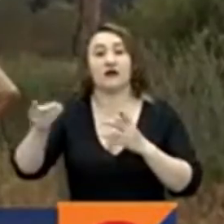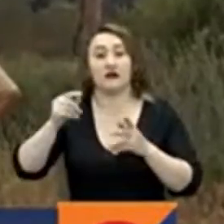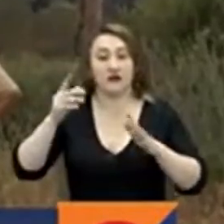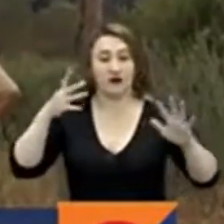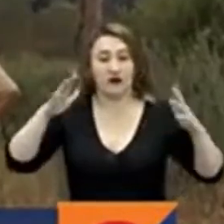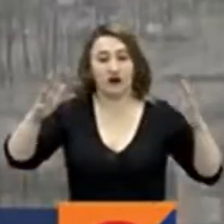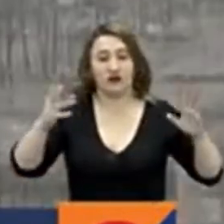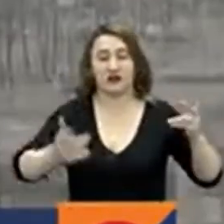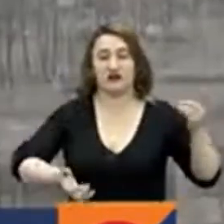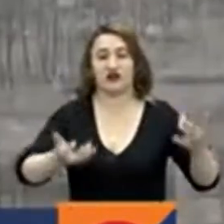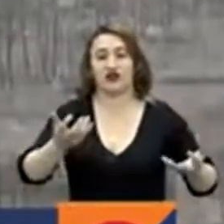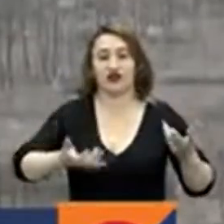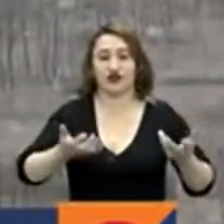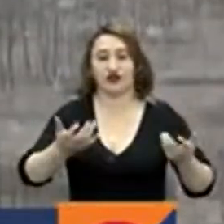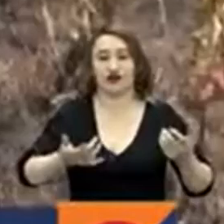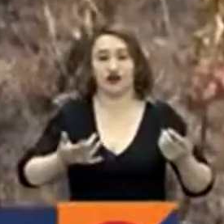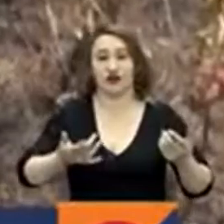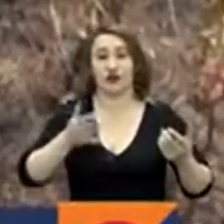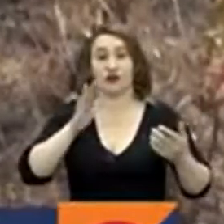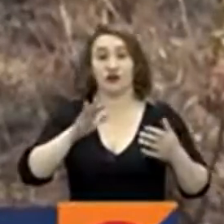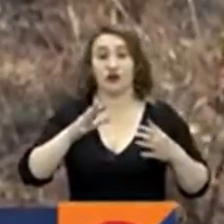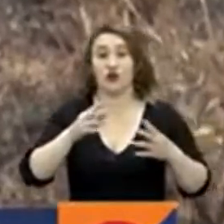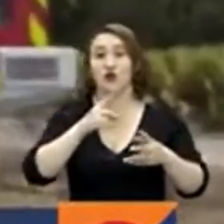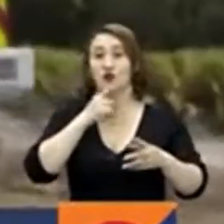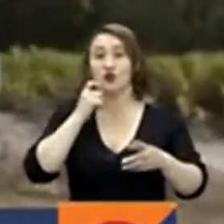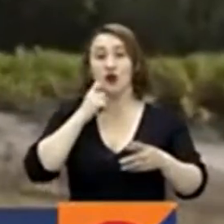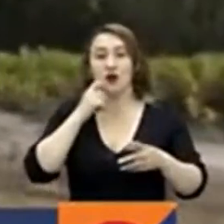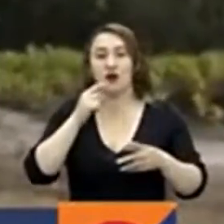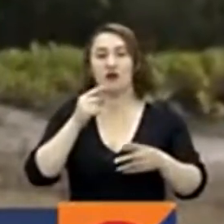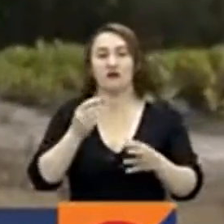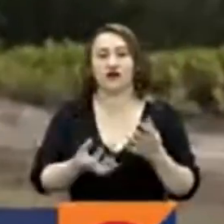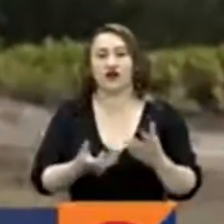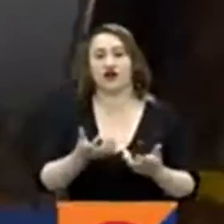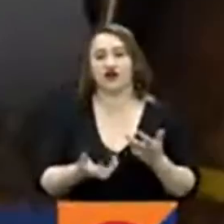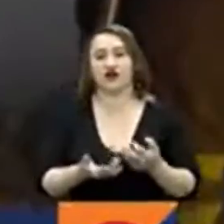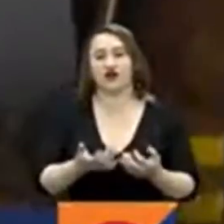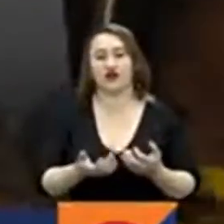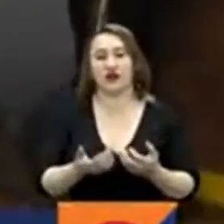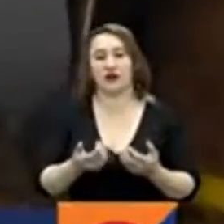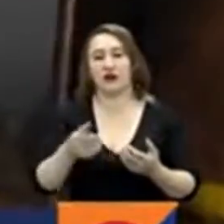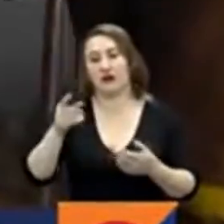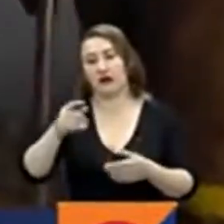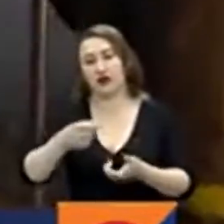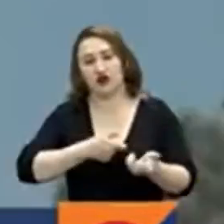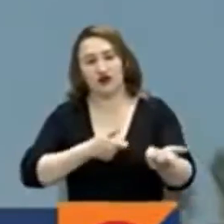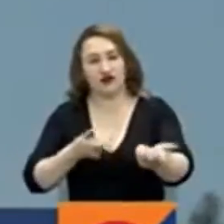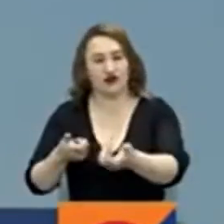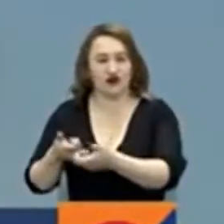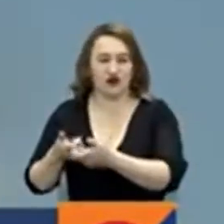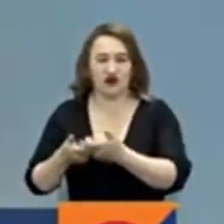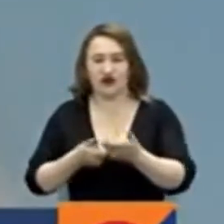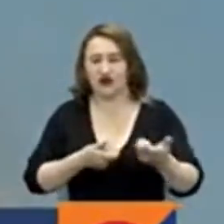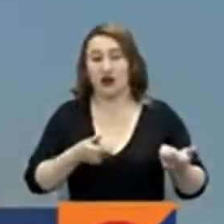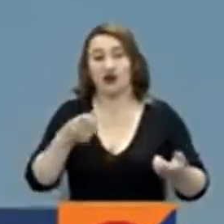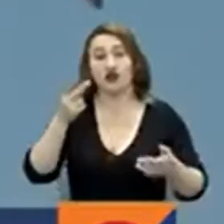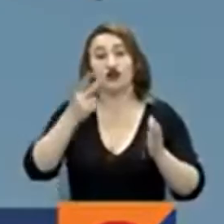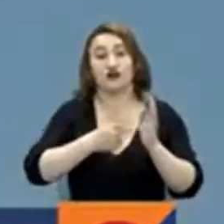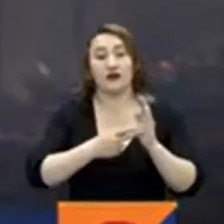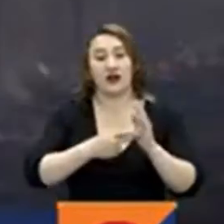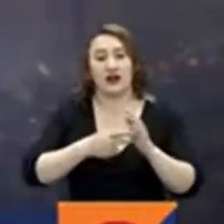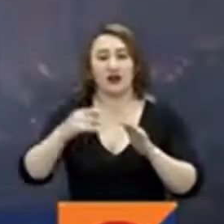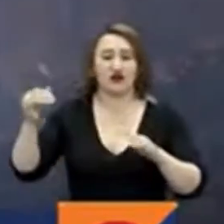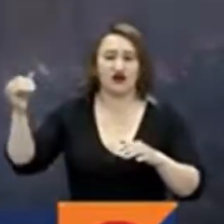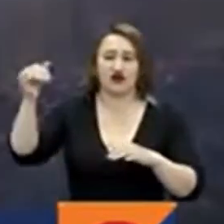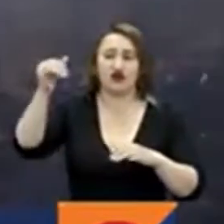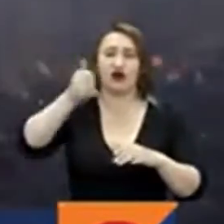ardiendo en Zamora. Los pinos secos al suroeste de Francia frustran los esfuerzos de más de 2.000 bomberos y aviones bombarderos para extinguir los